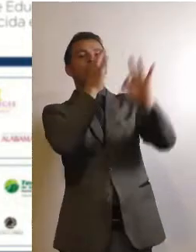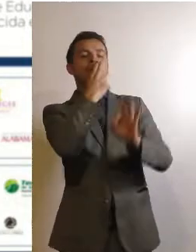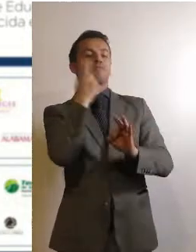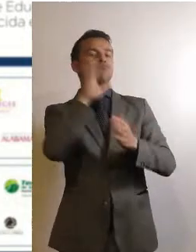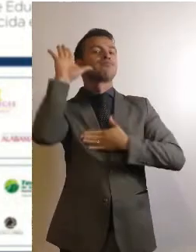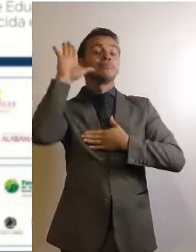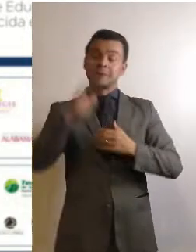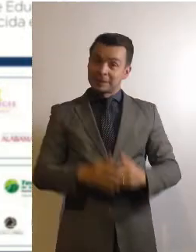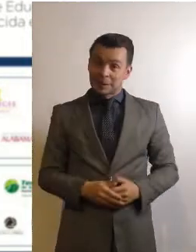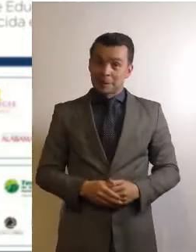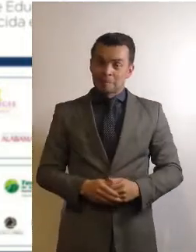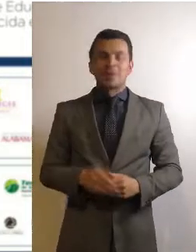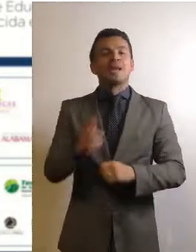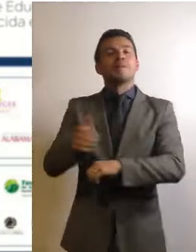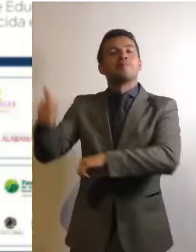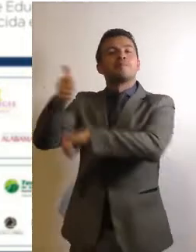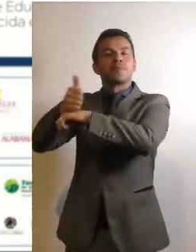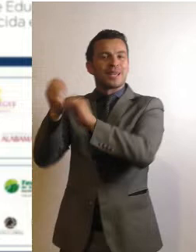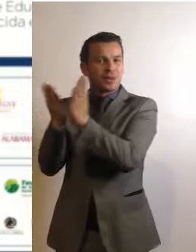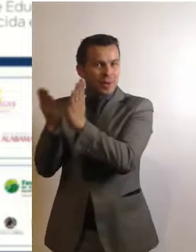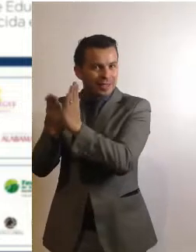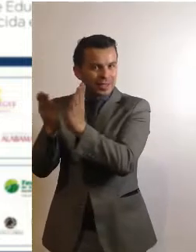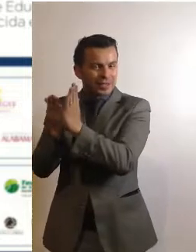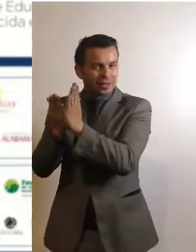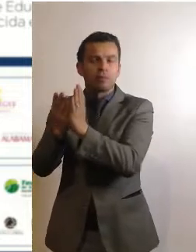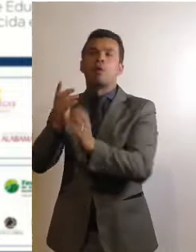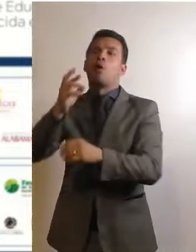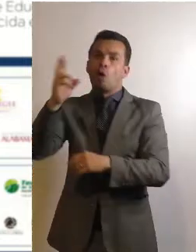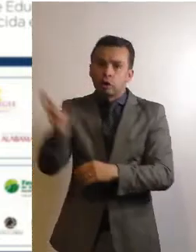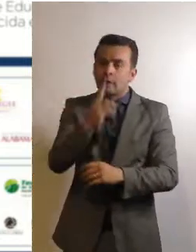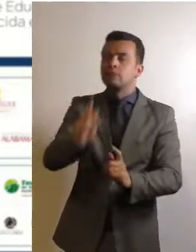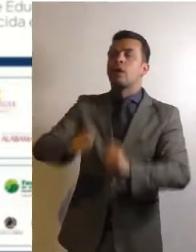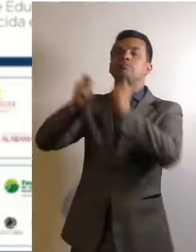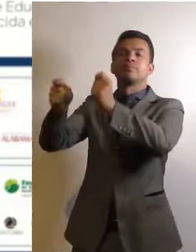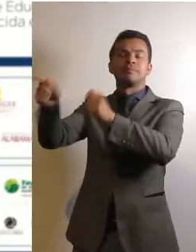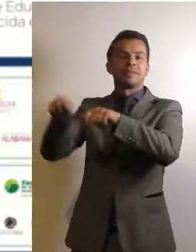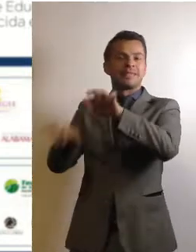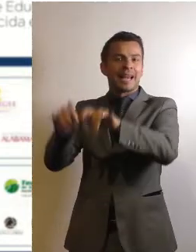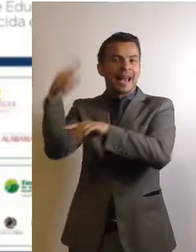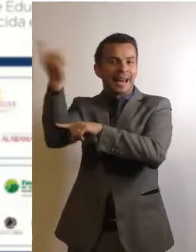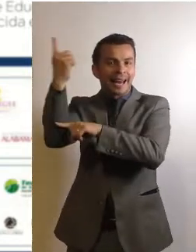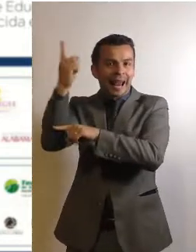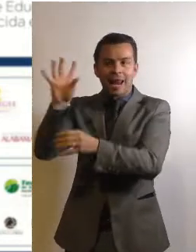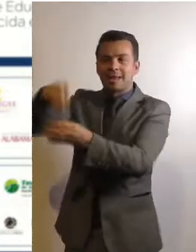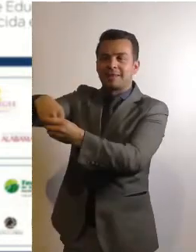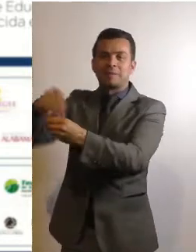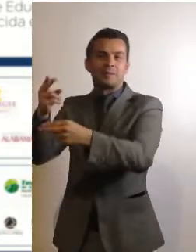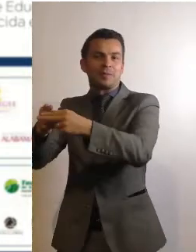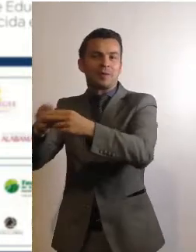Nuestra directora de Educación Continua fue reelegida como secretaria general de Recla.